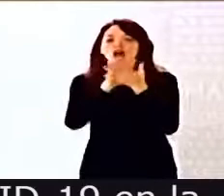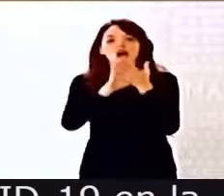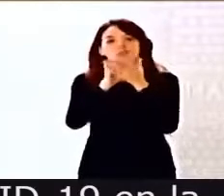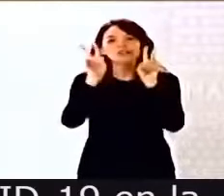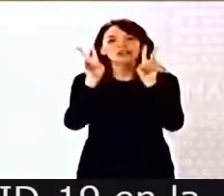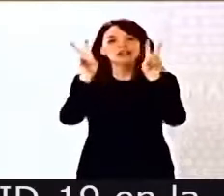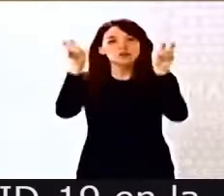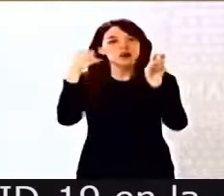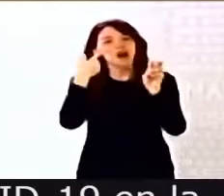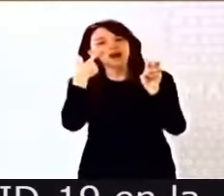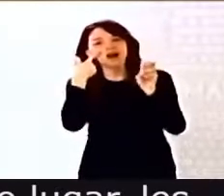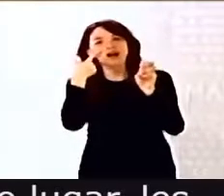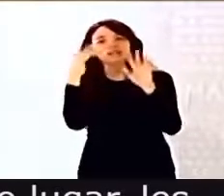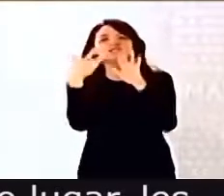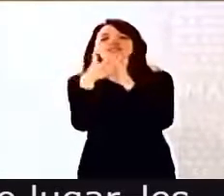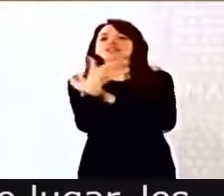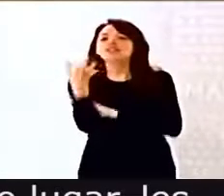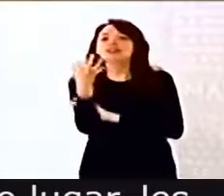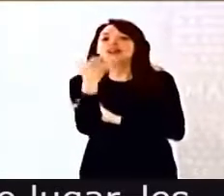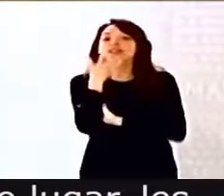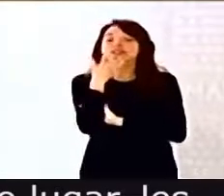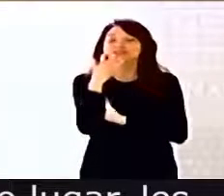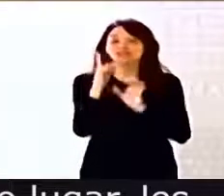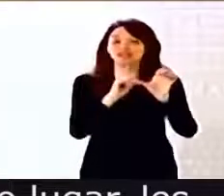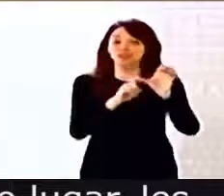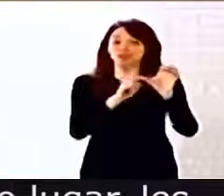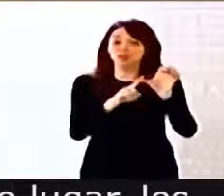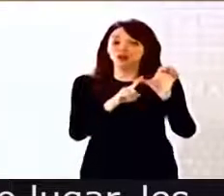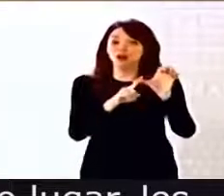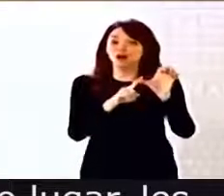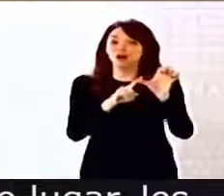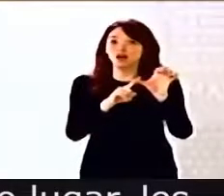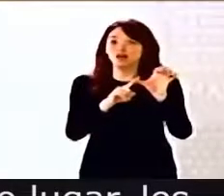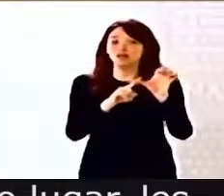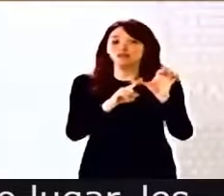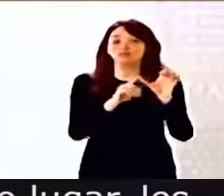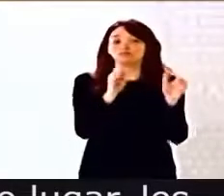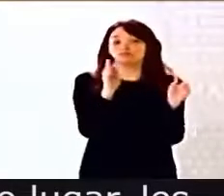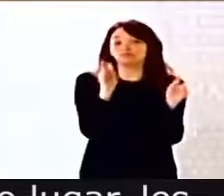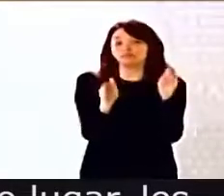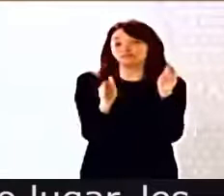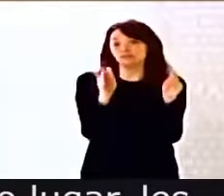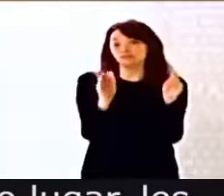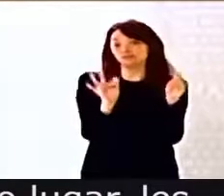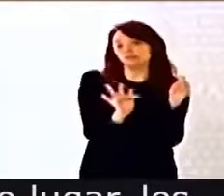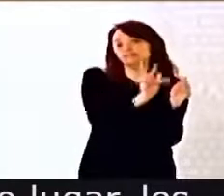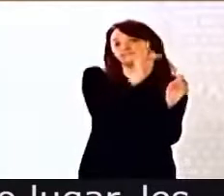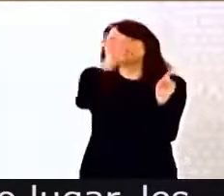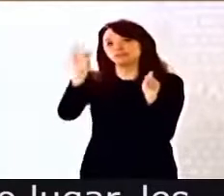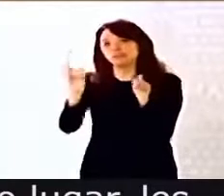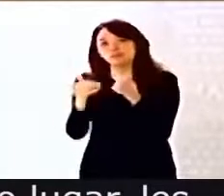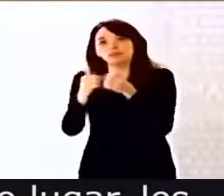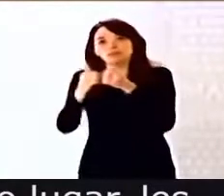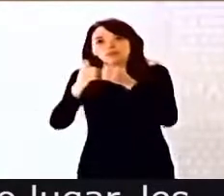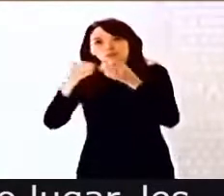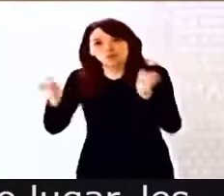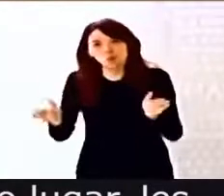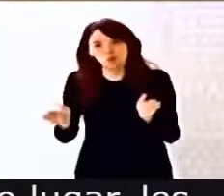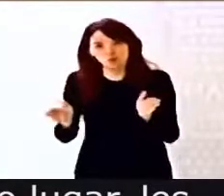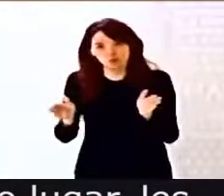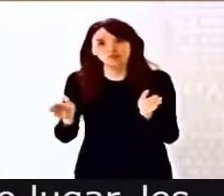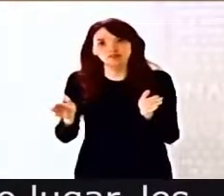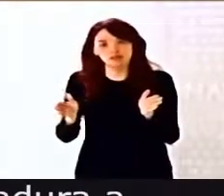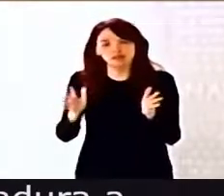qué significa el que haya pasado Extremadura a poder comenzar esa fase de desescalada, esa fase